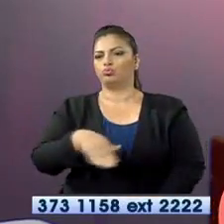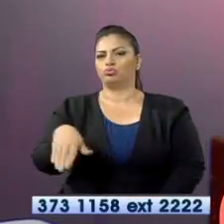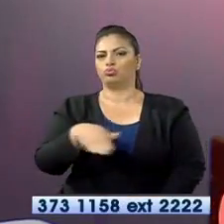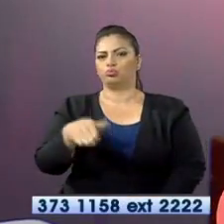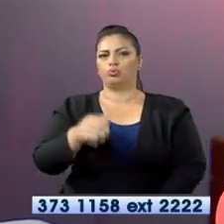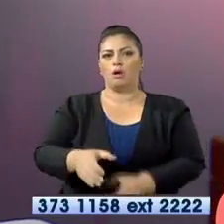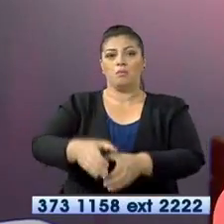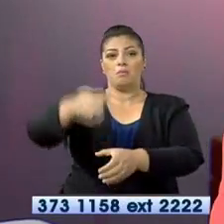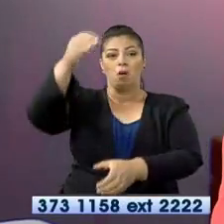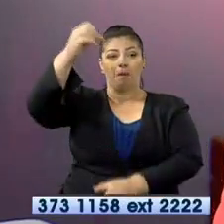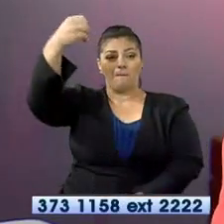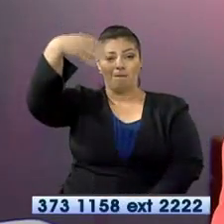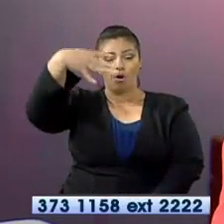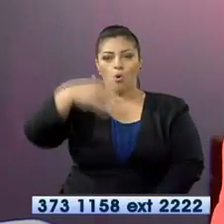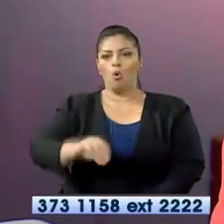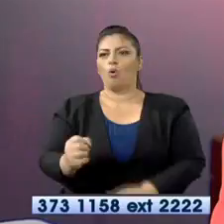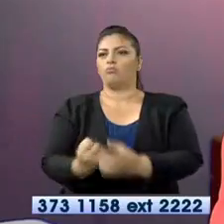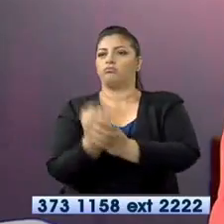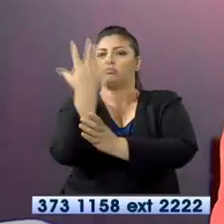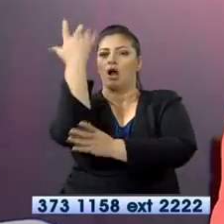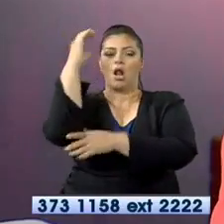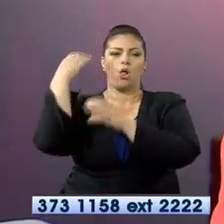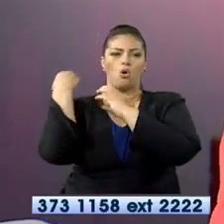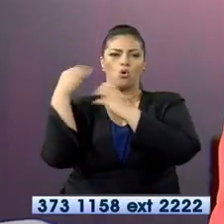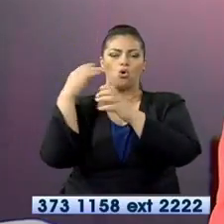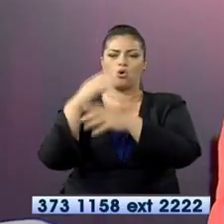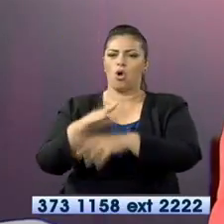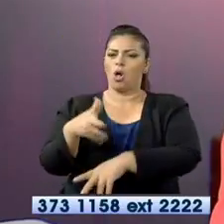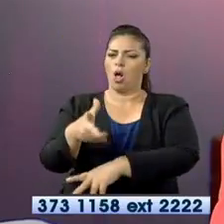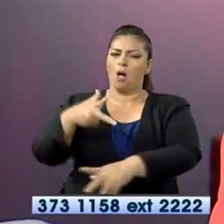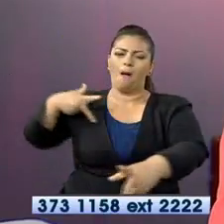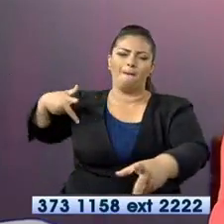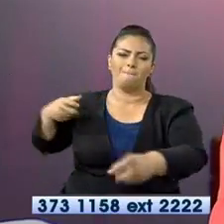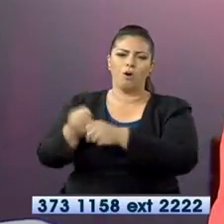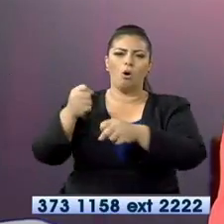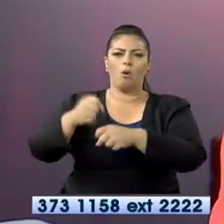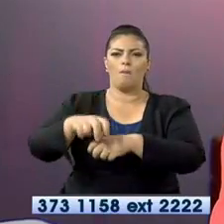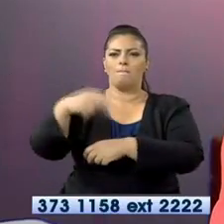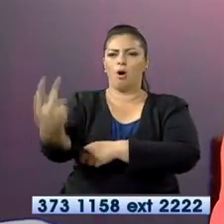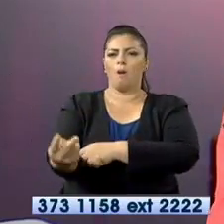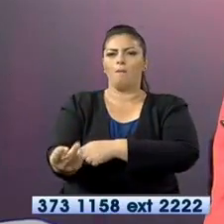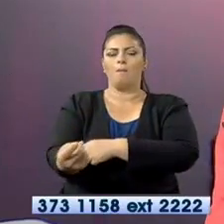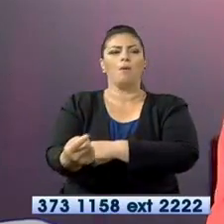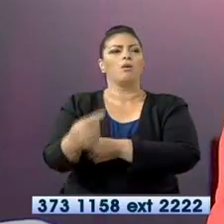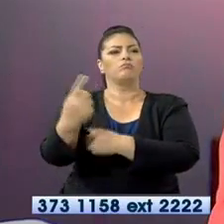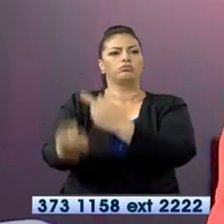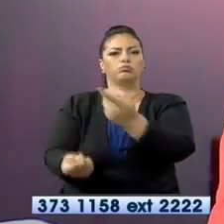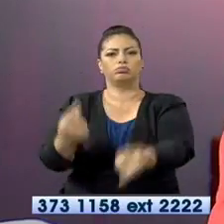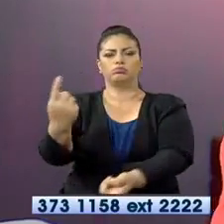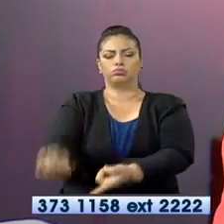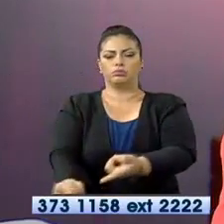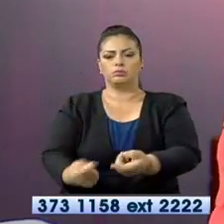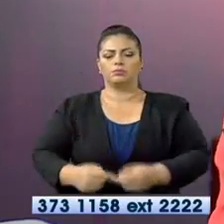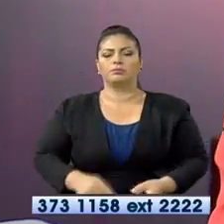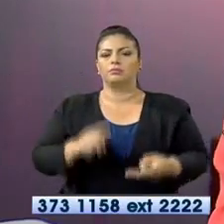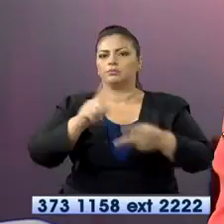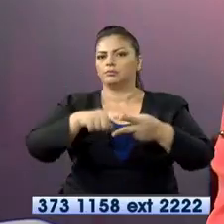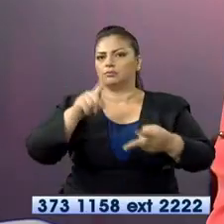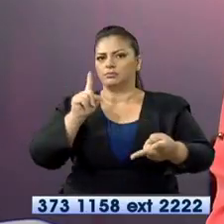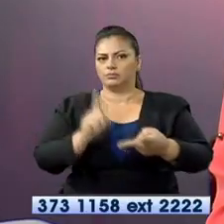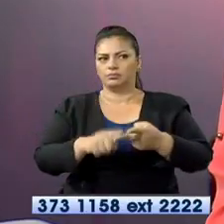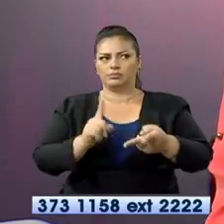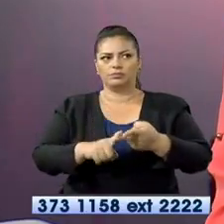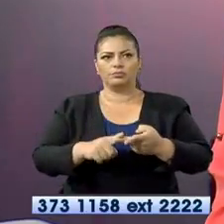varias palmeras. El segundo se originó por la curiosidad de varios conductores por conocer qué era lo que